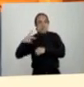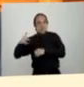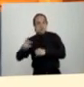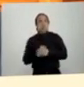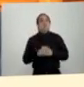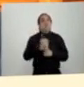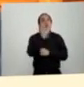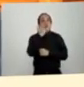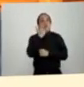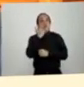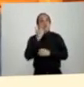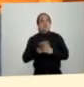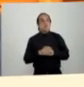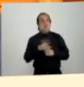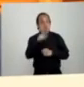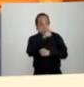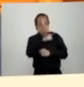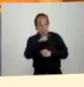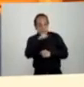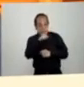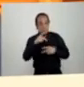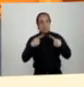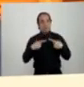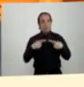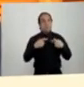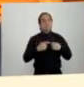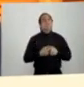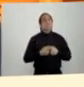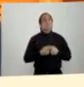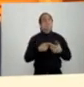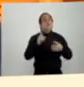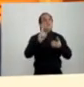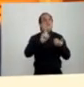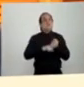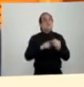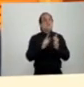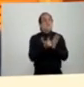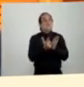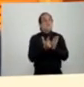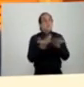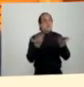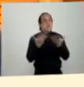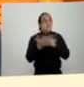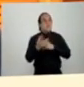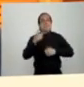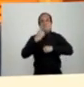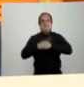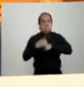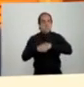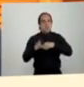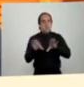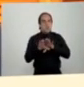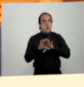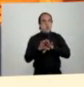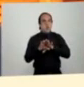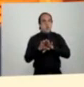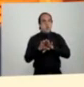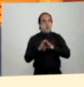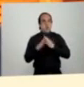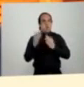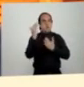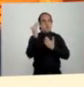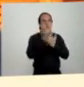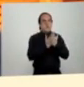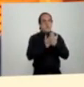etcétera. Estos personajes que no hacen tanto daño como desprestigian al conjunto